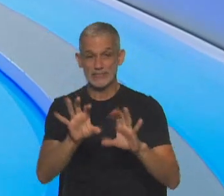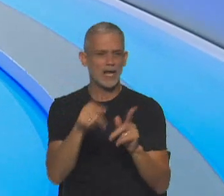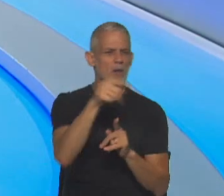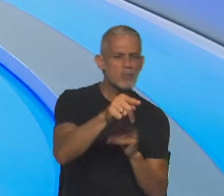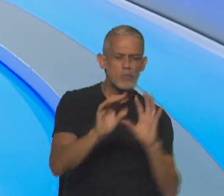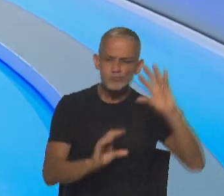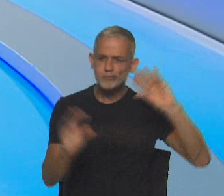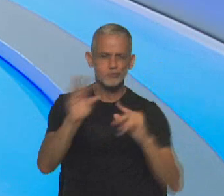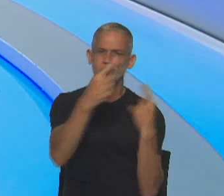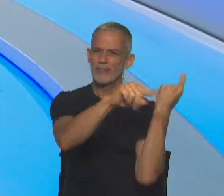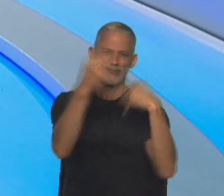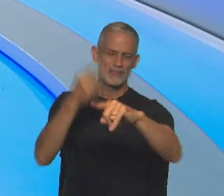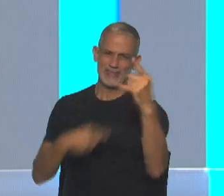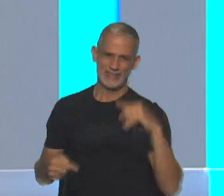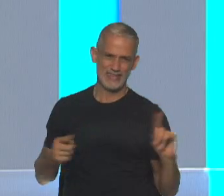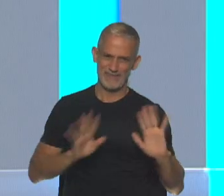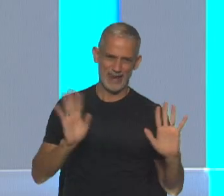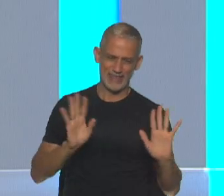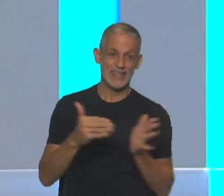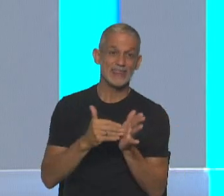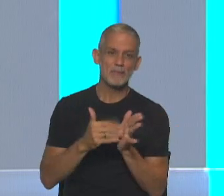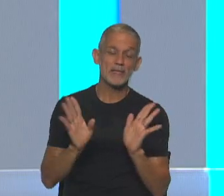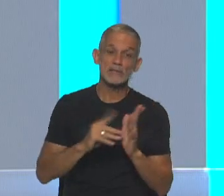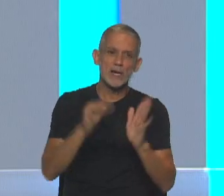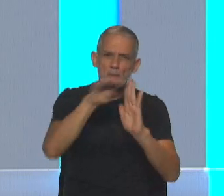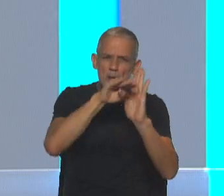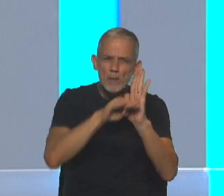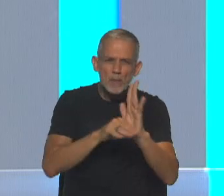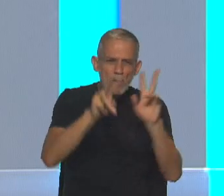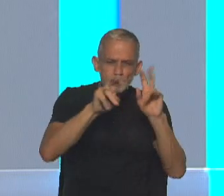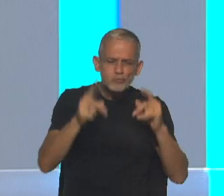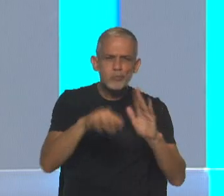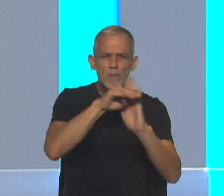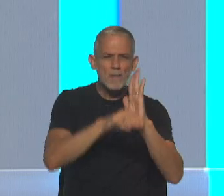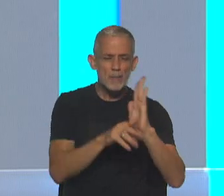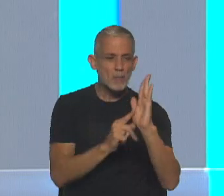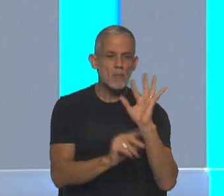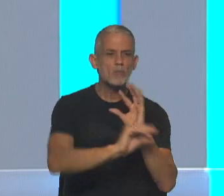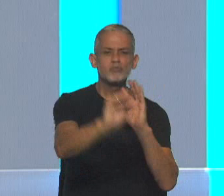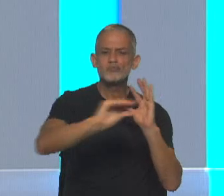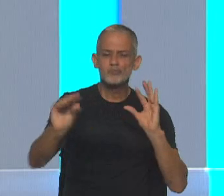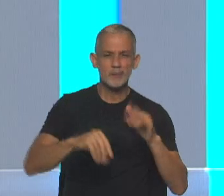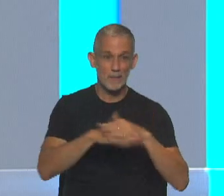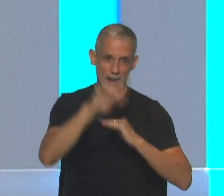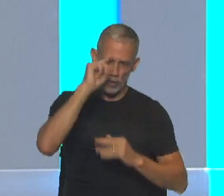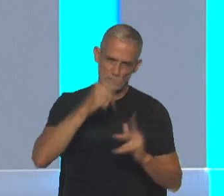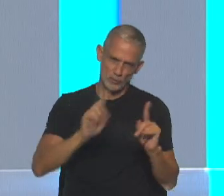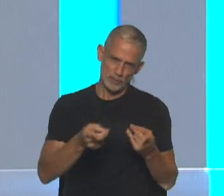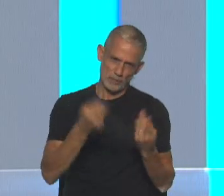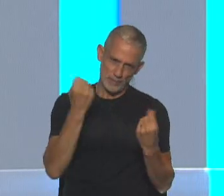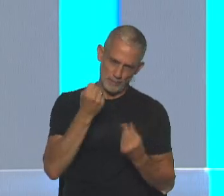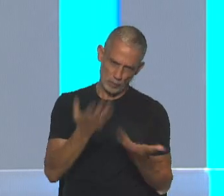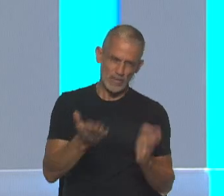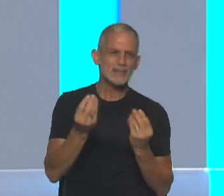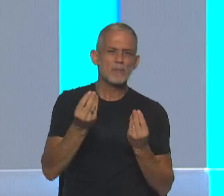tal otra serán otros los beneficios por eso se está trabajando con un menú grande de medidas en el cual también el banco nación tiene una participación importante